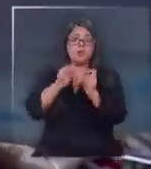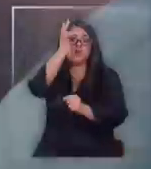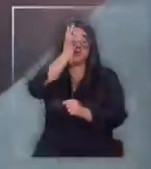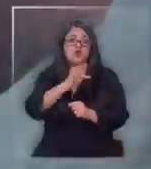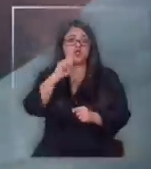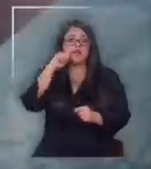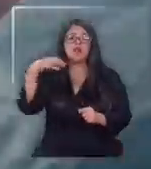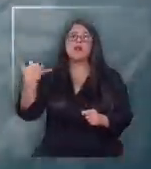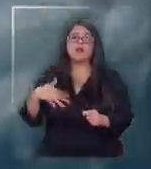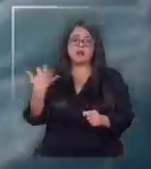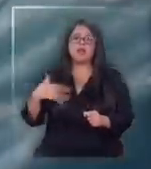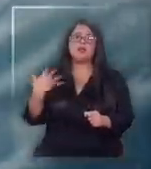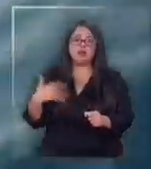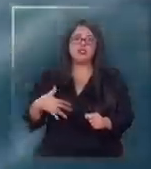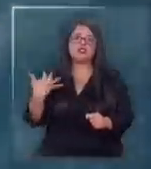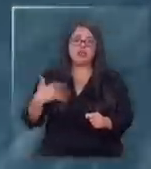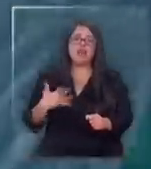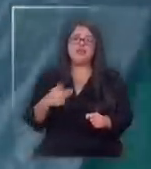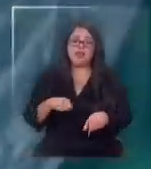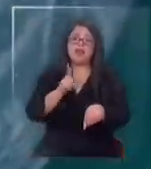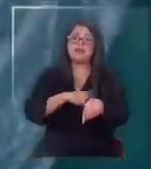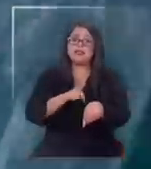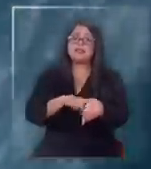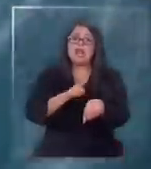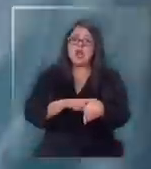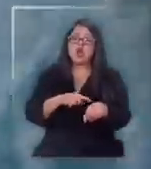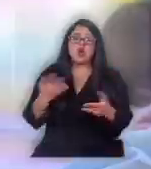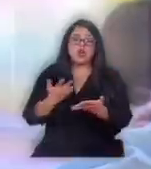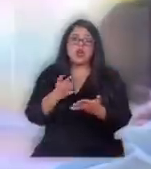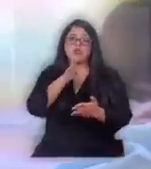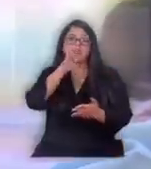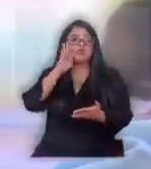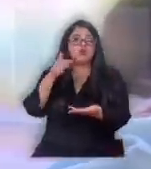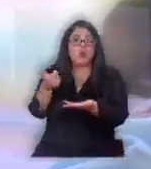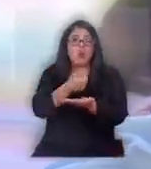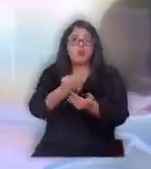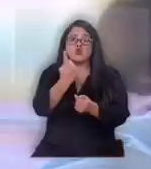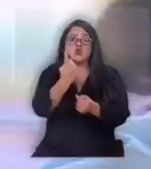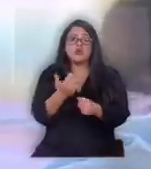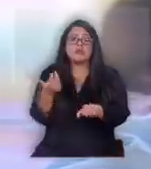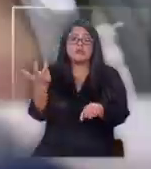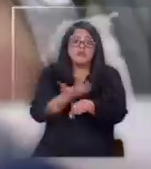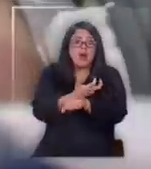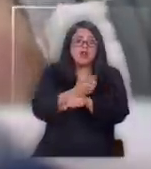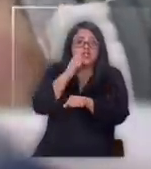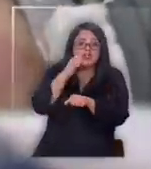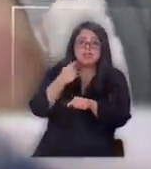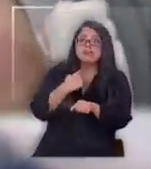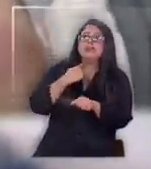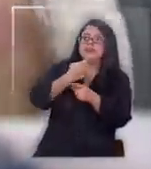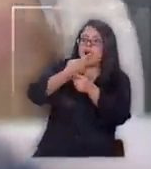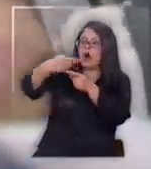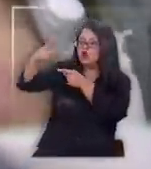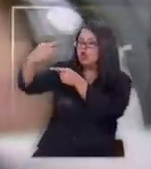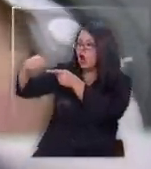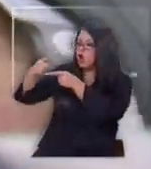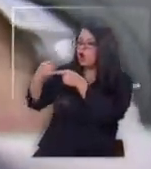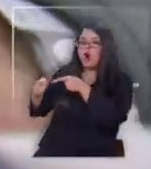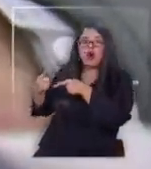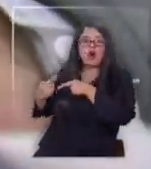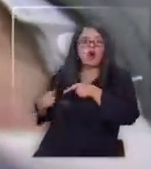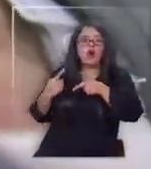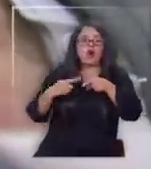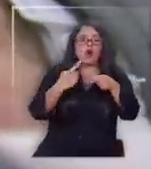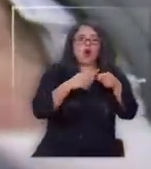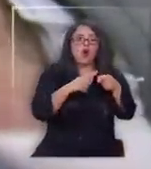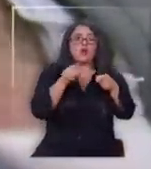pieza en la maquinaria de este reloj sanitario. Si una falla, afecta a la otra, y ese fallo podría incidir en